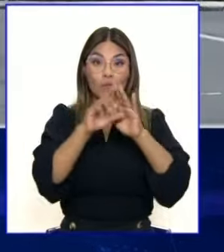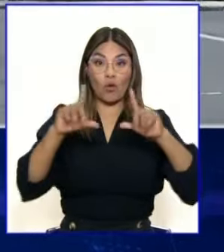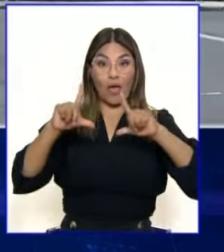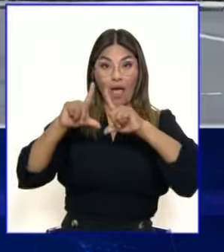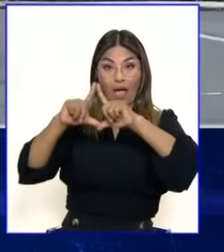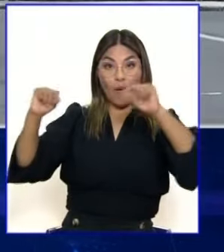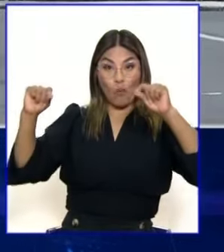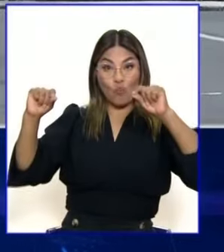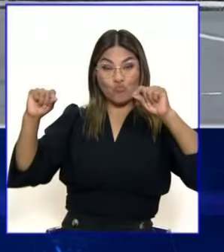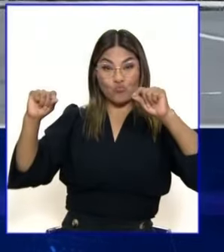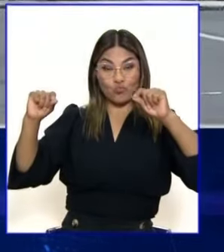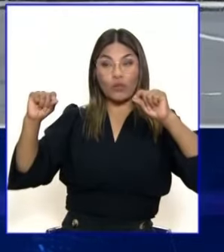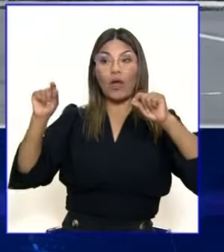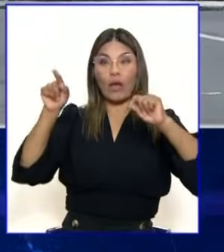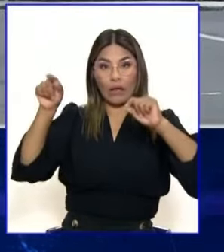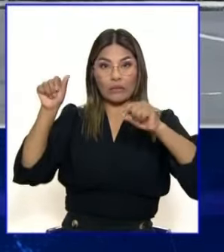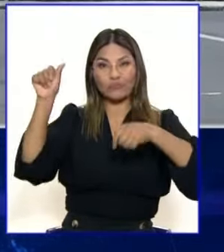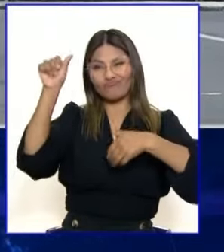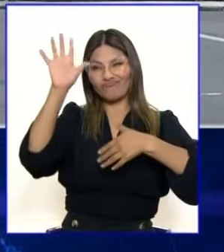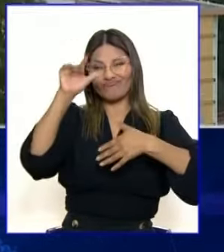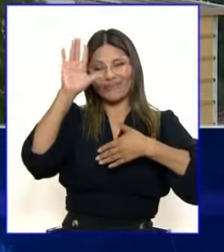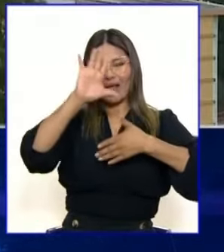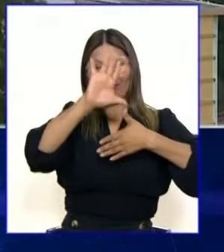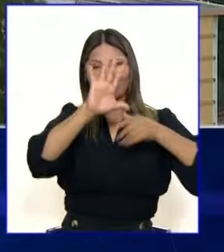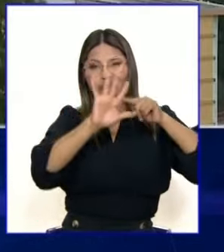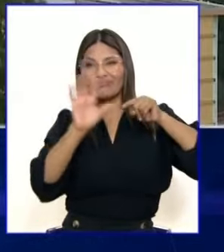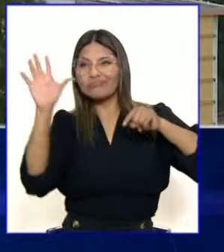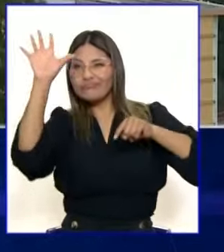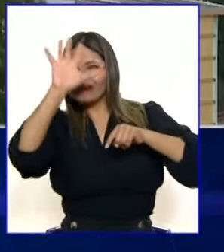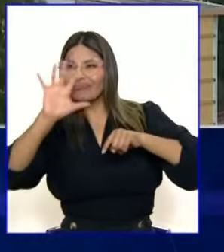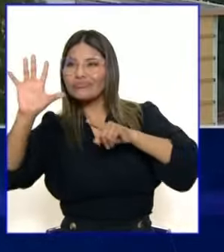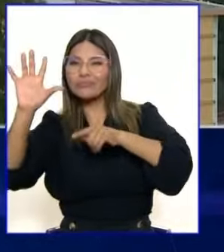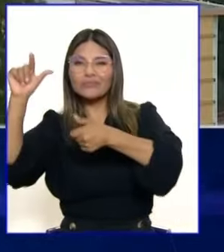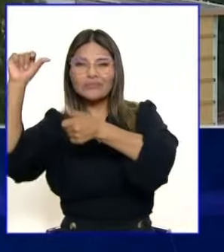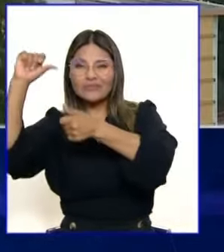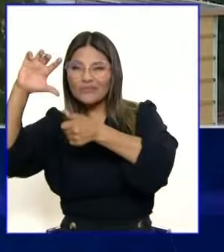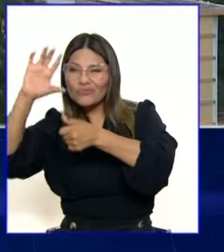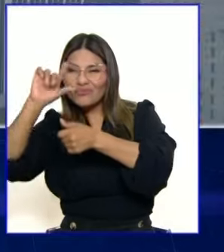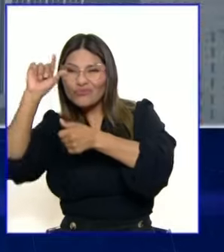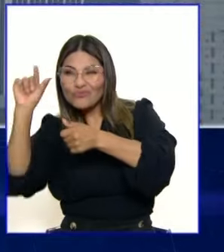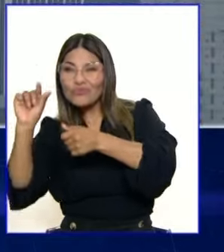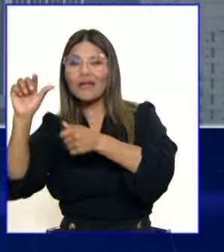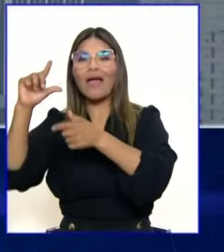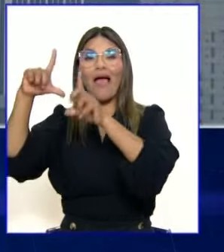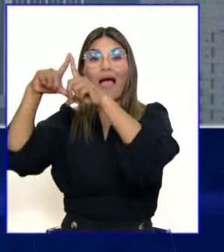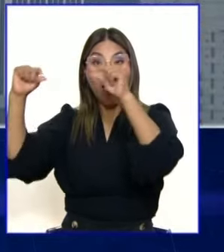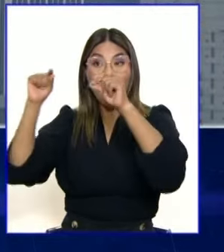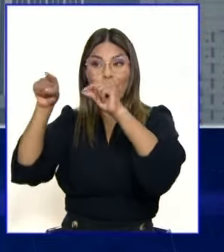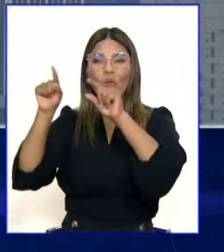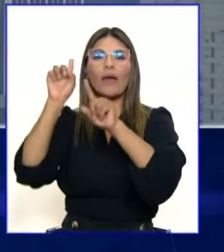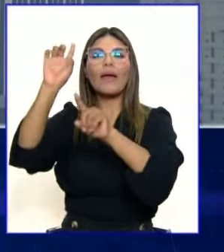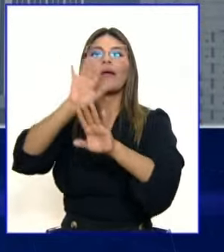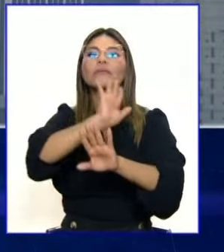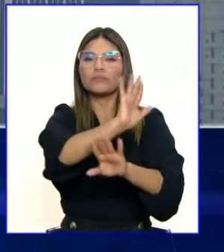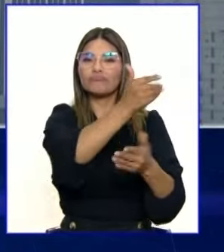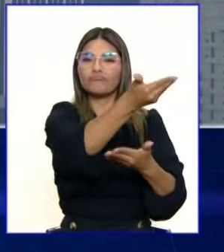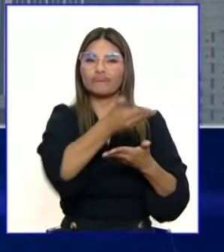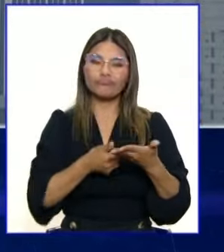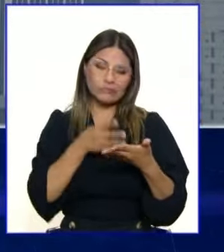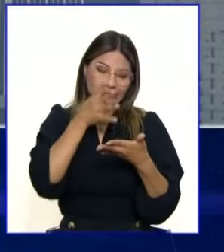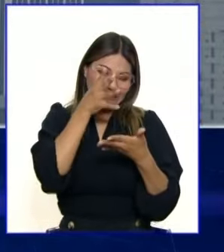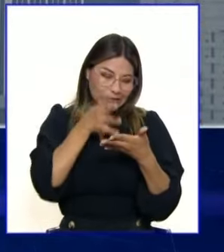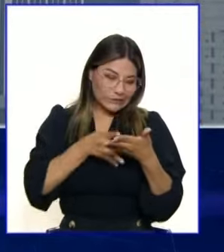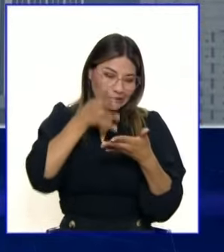donde la contraparte japonesa analiza todos los pros y contras de un negocio, las